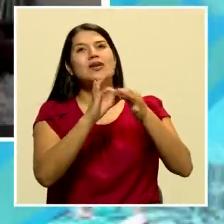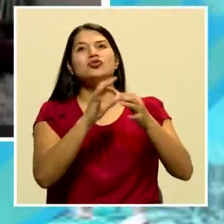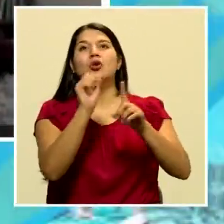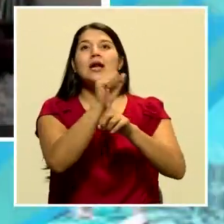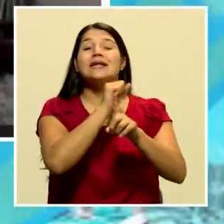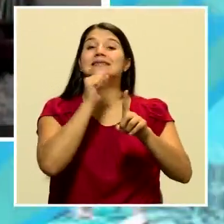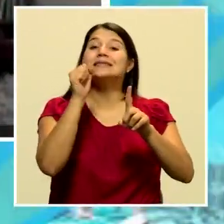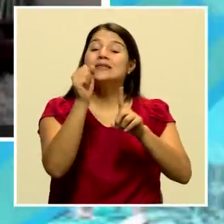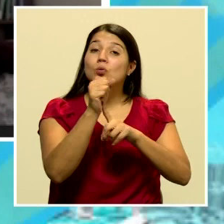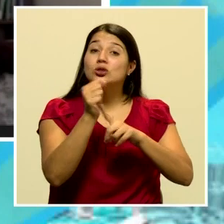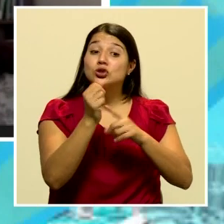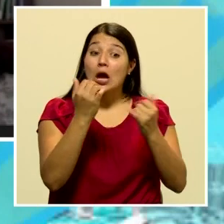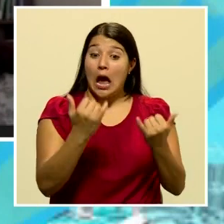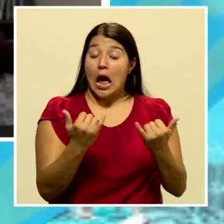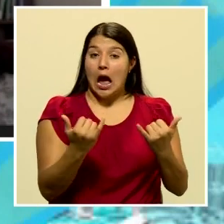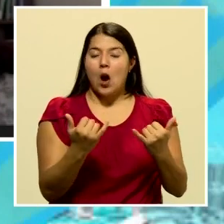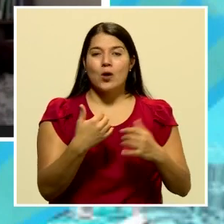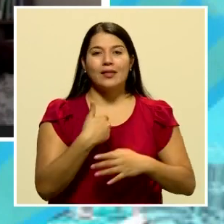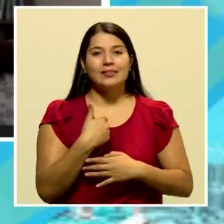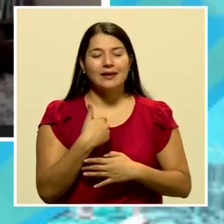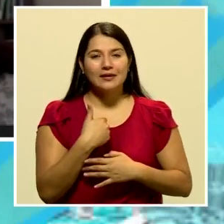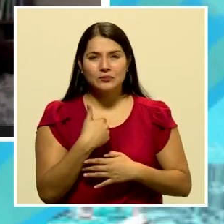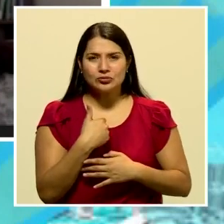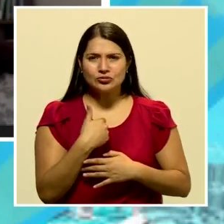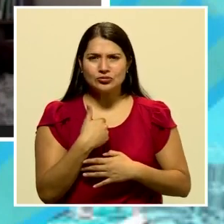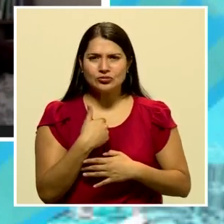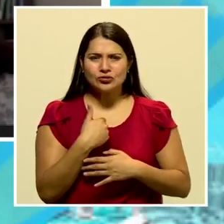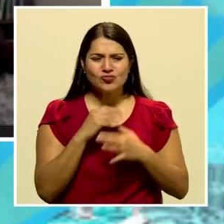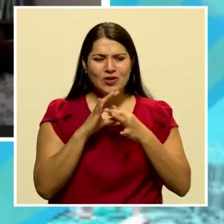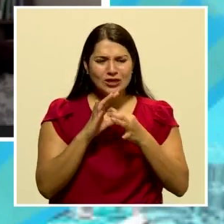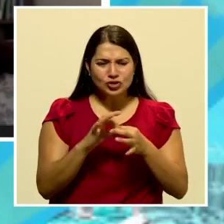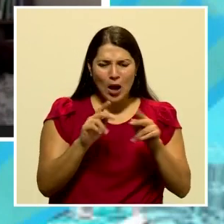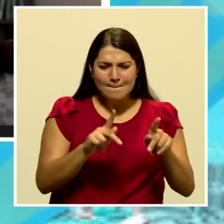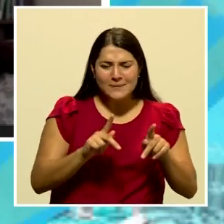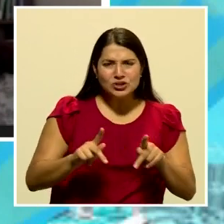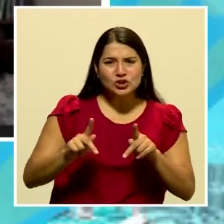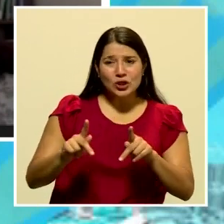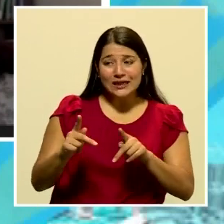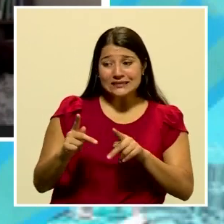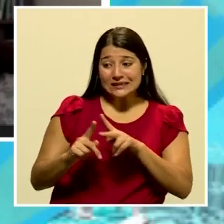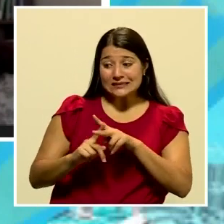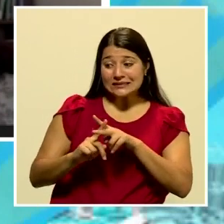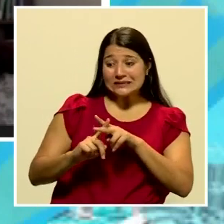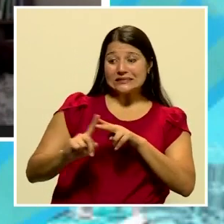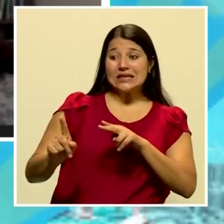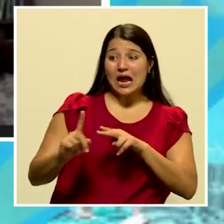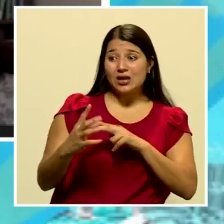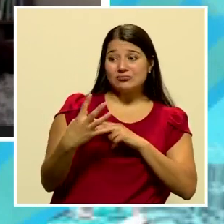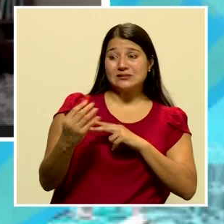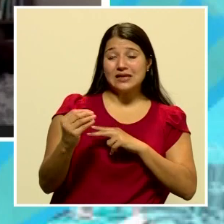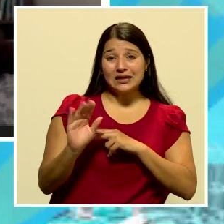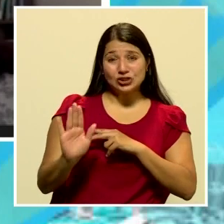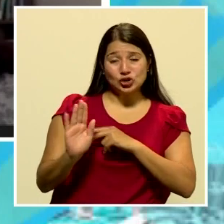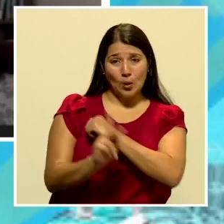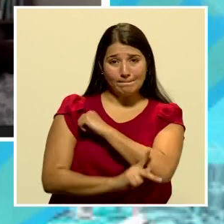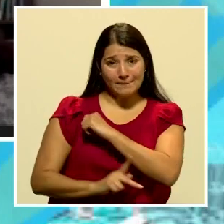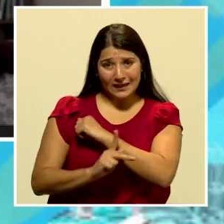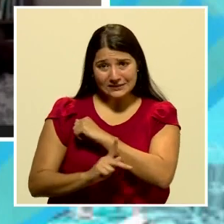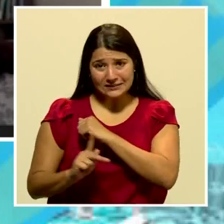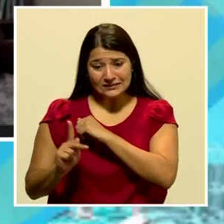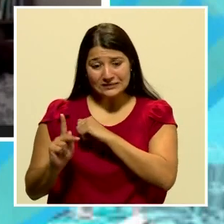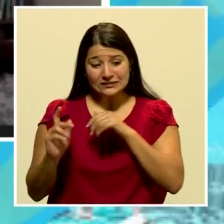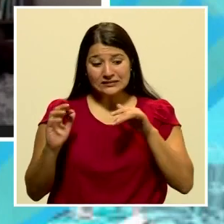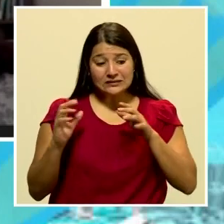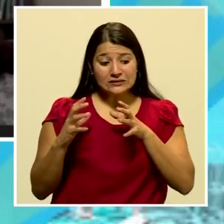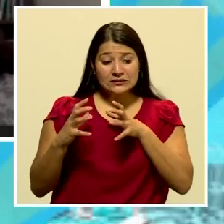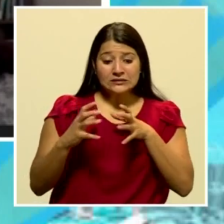situación que se está viviendo ahora en migrantes que están del lado panameño tratando de ingresar a Costa Rica